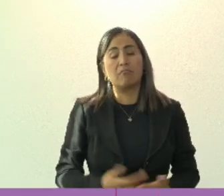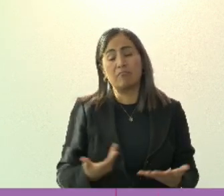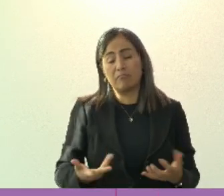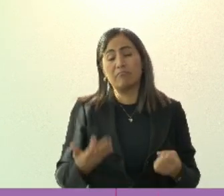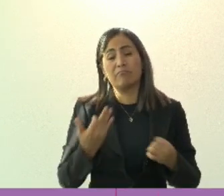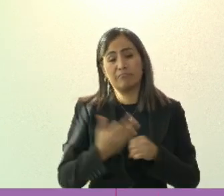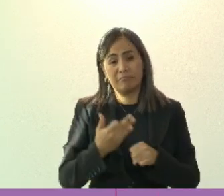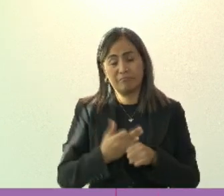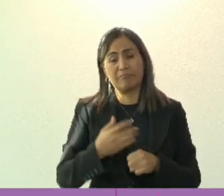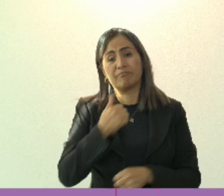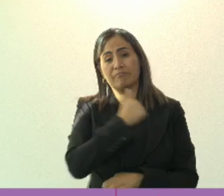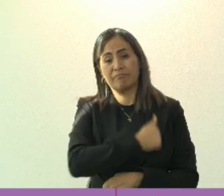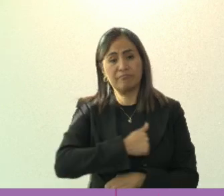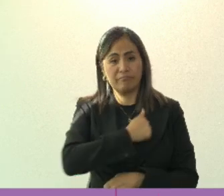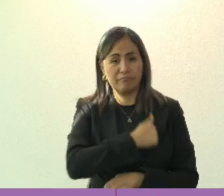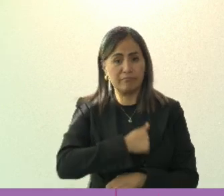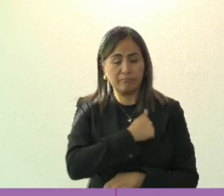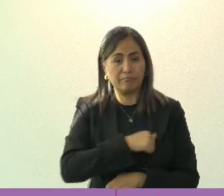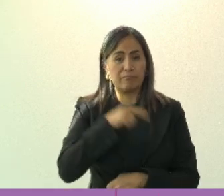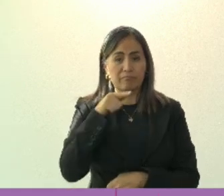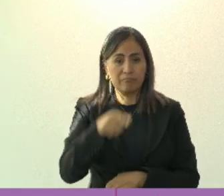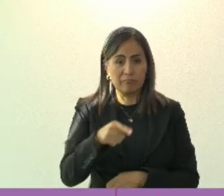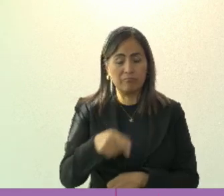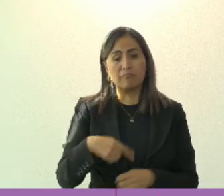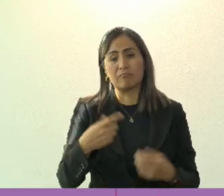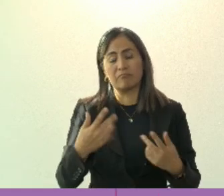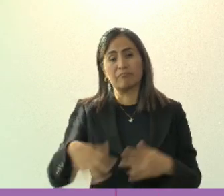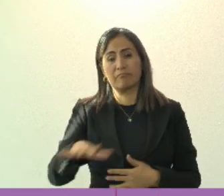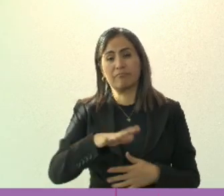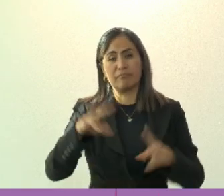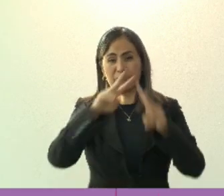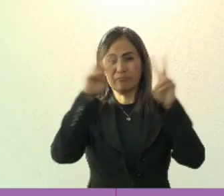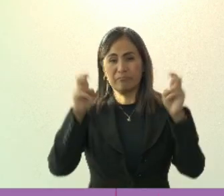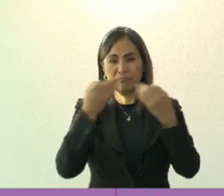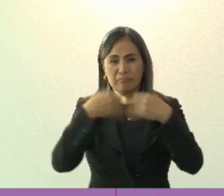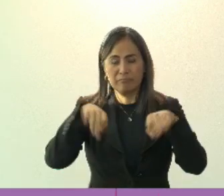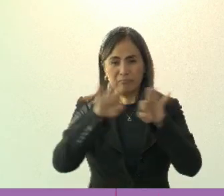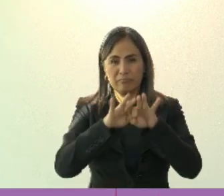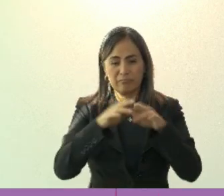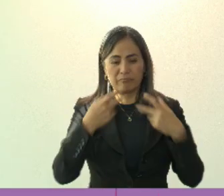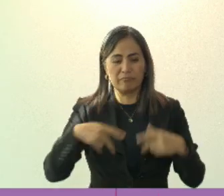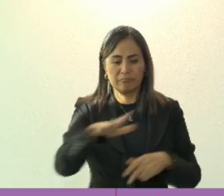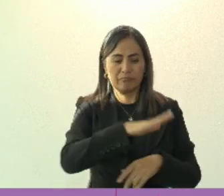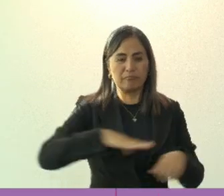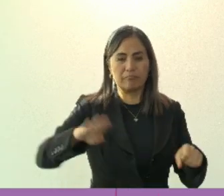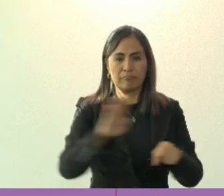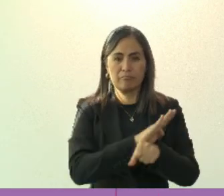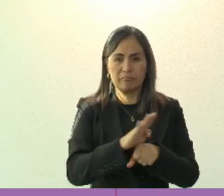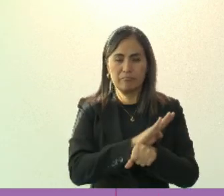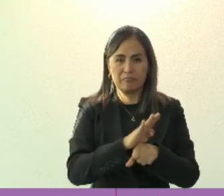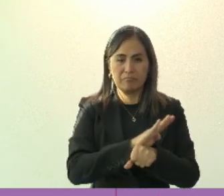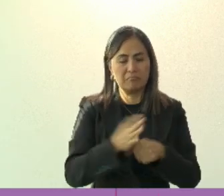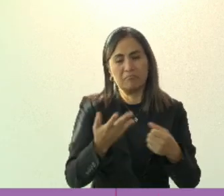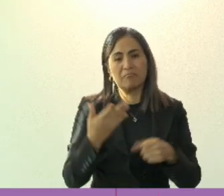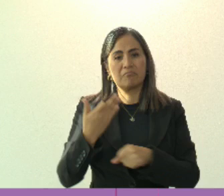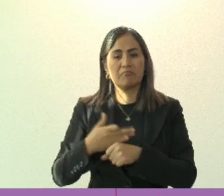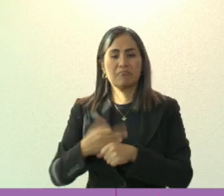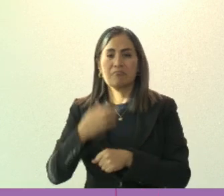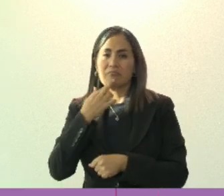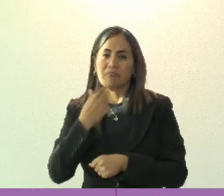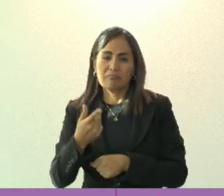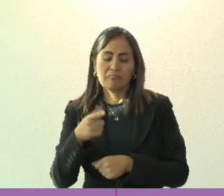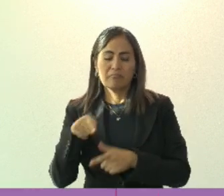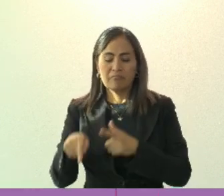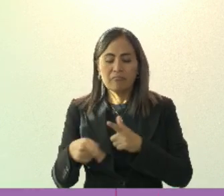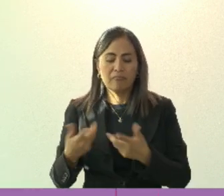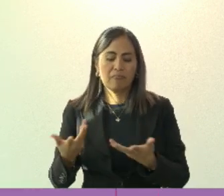condenado en muchas materias importantes para la vida pública de sus ciudadanos a estar haciendo política pública con